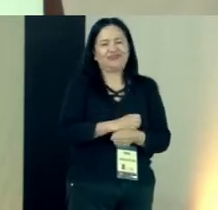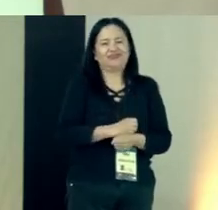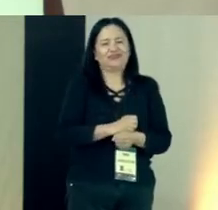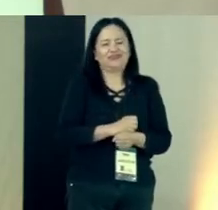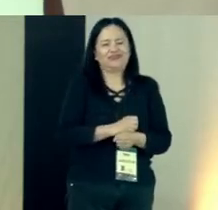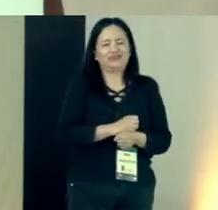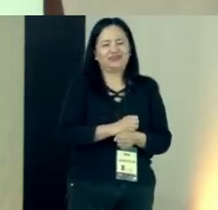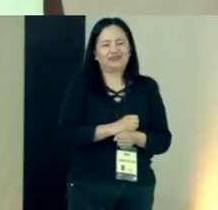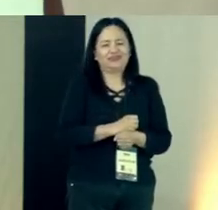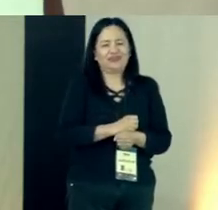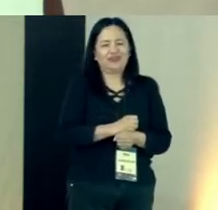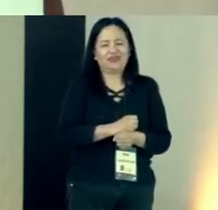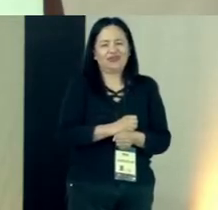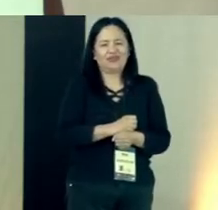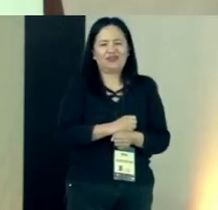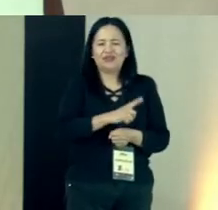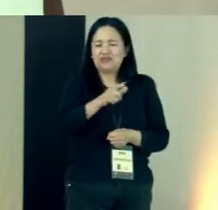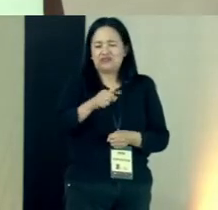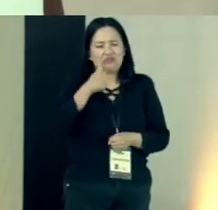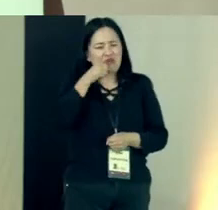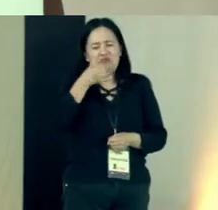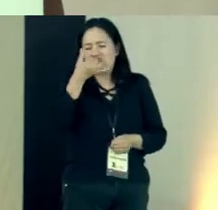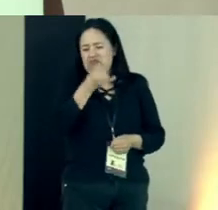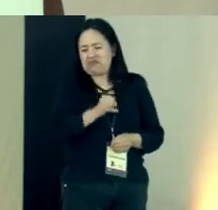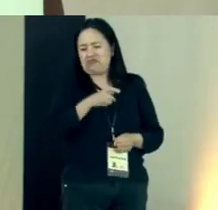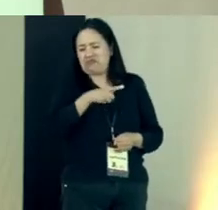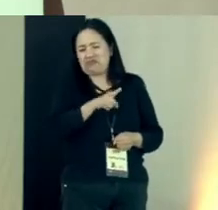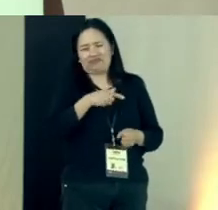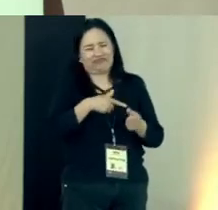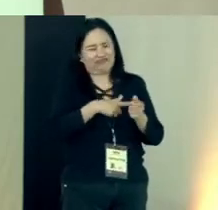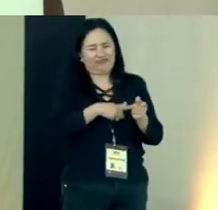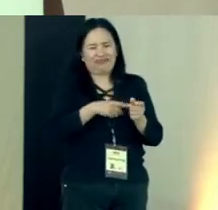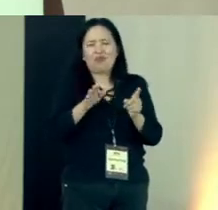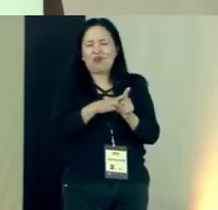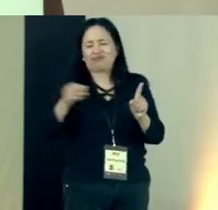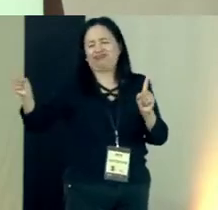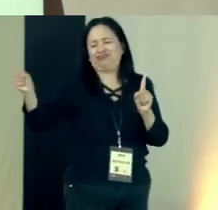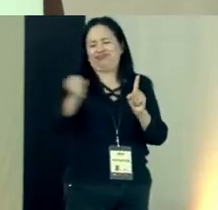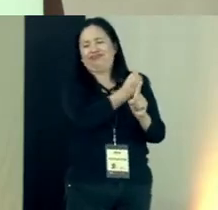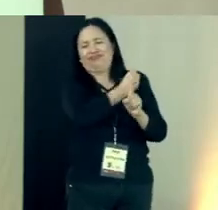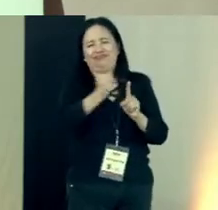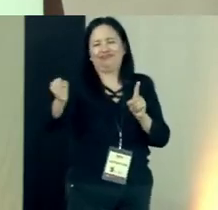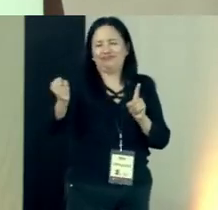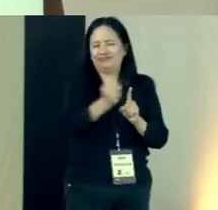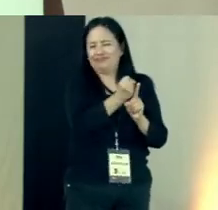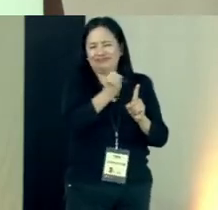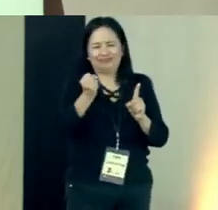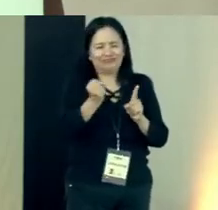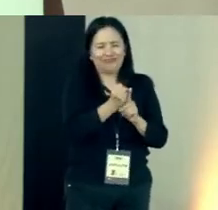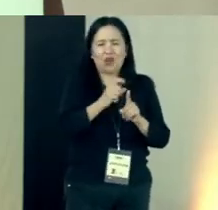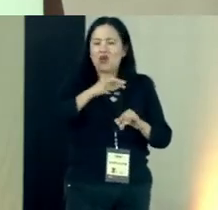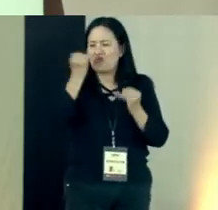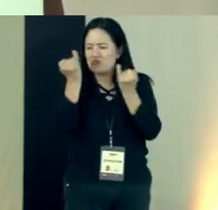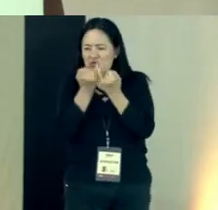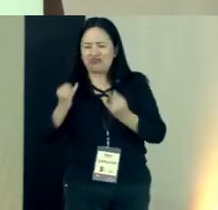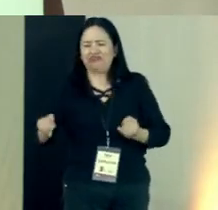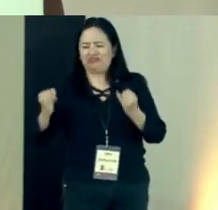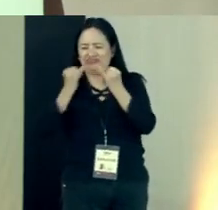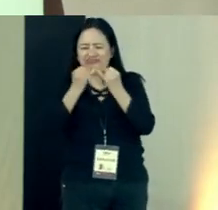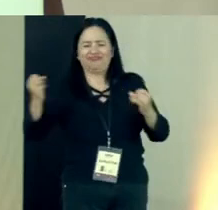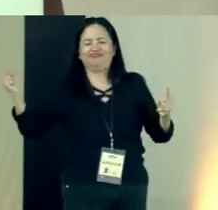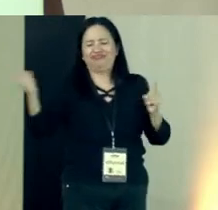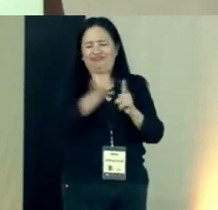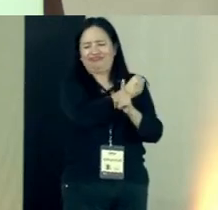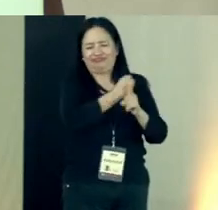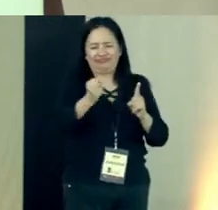y que desde luego se mantenía en esa circunstancia a través de una violencia cotidiana, institucional y diaria